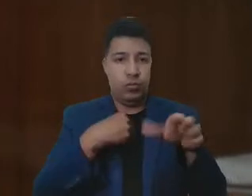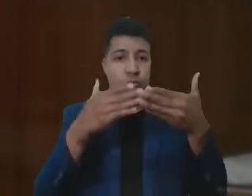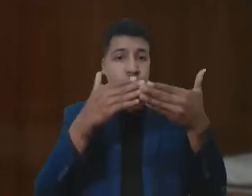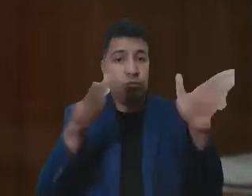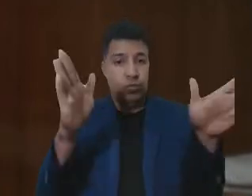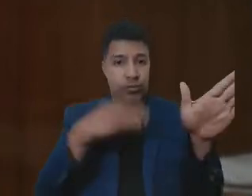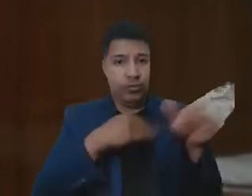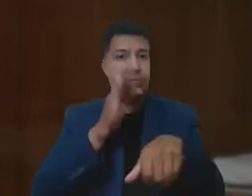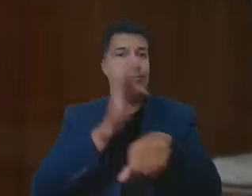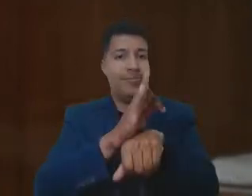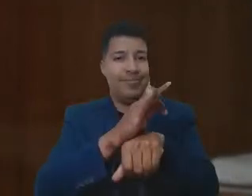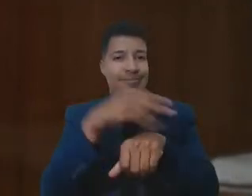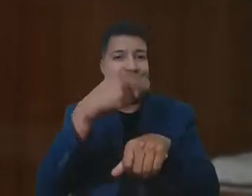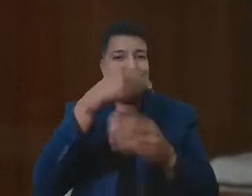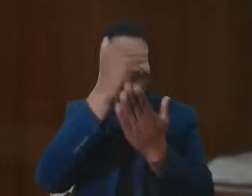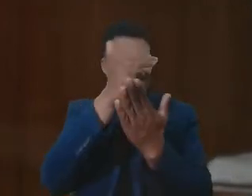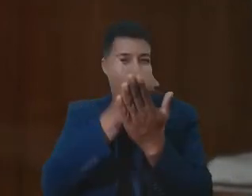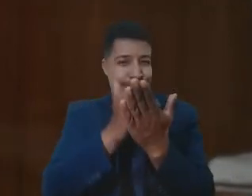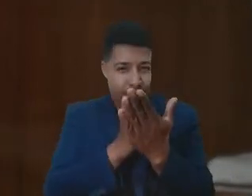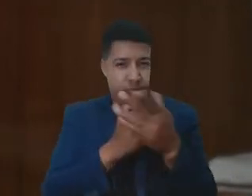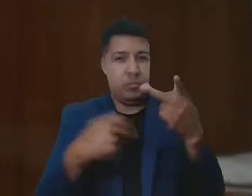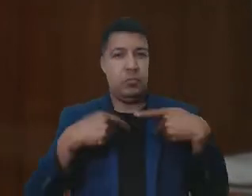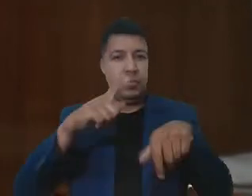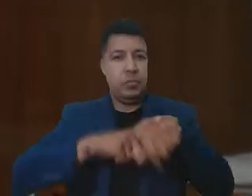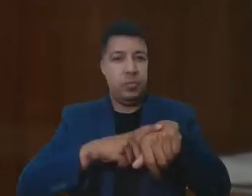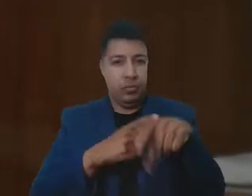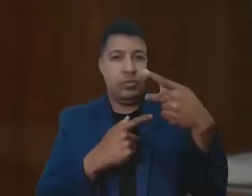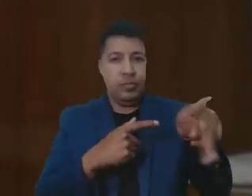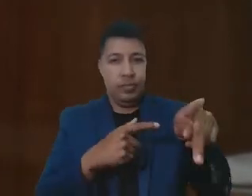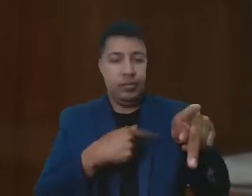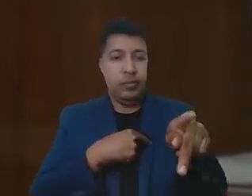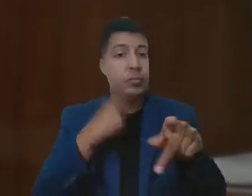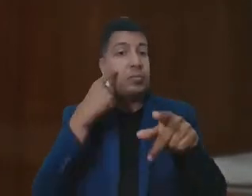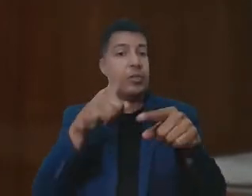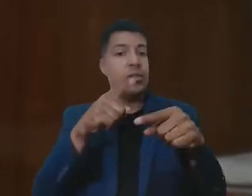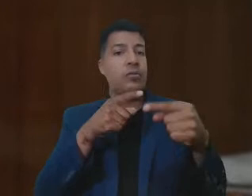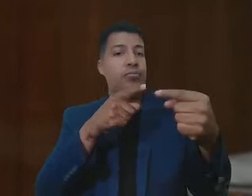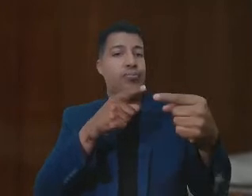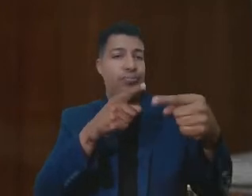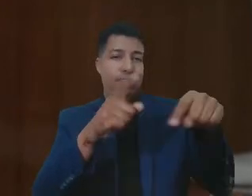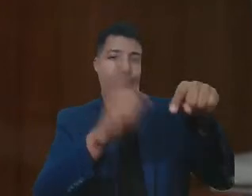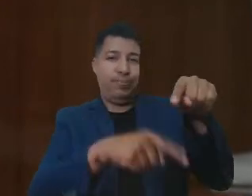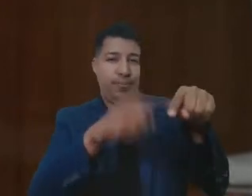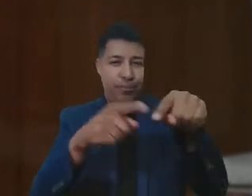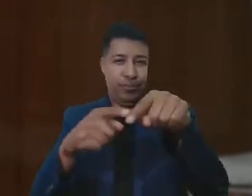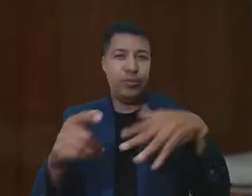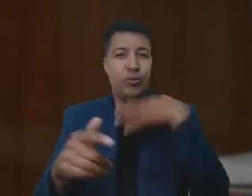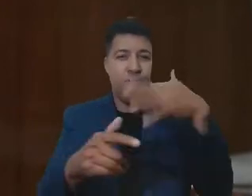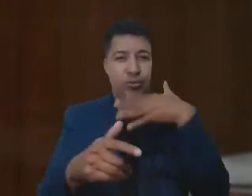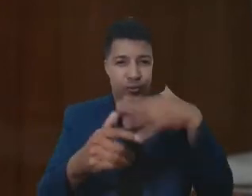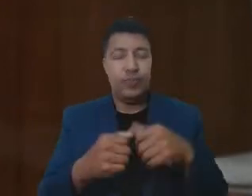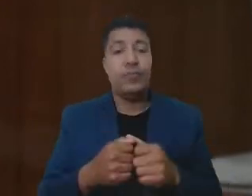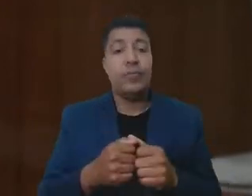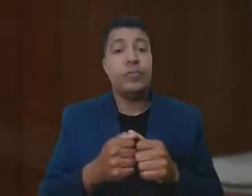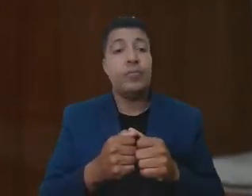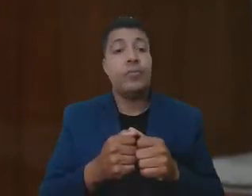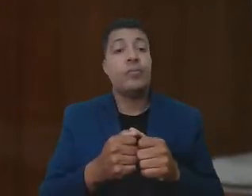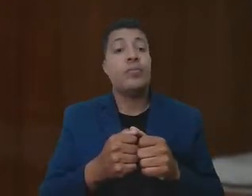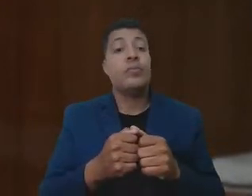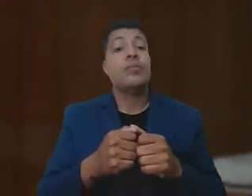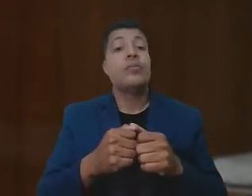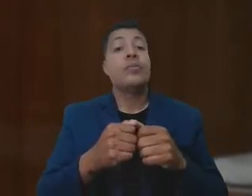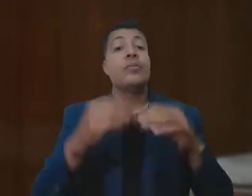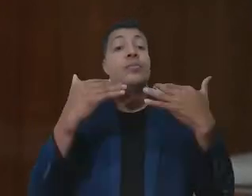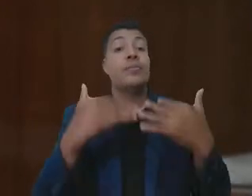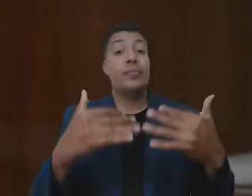Datos Personales y de Combate a la Corrupción. Proyecto de decreto. Decreto de la 61ª Legislatura del